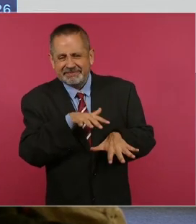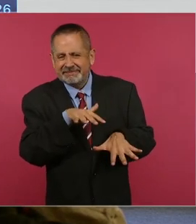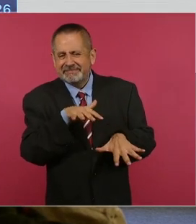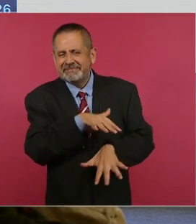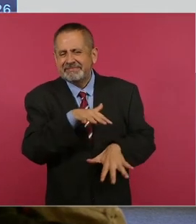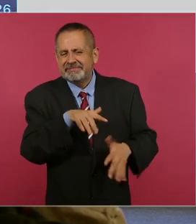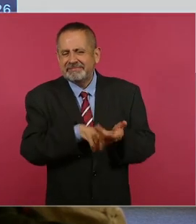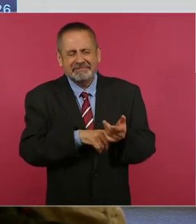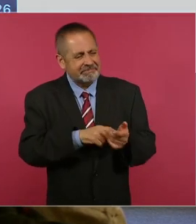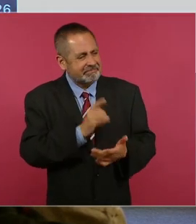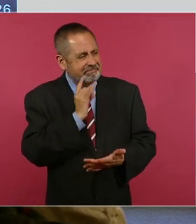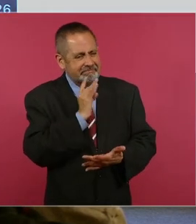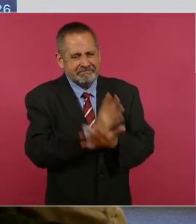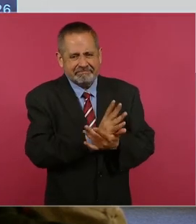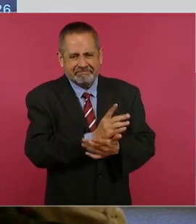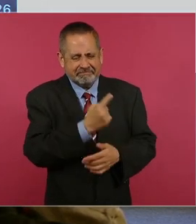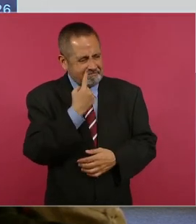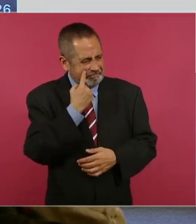quitándose